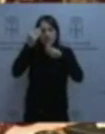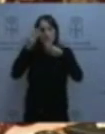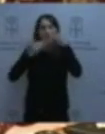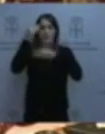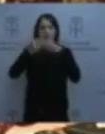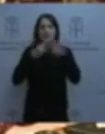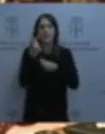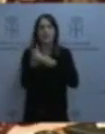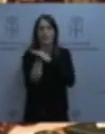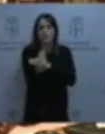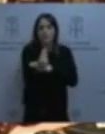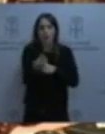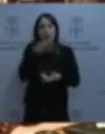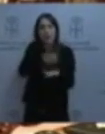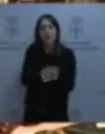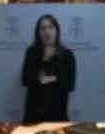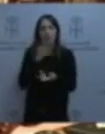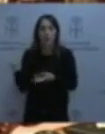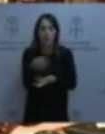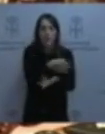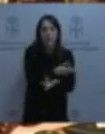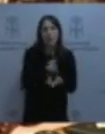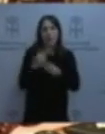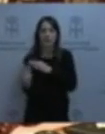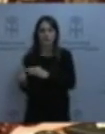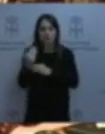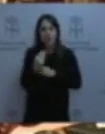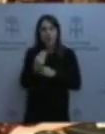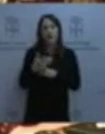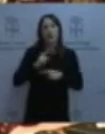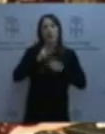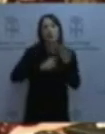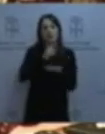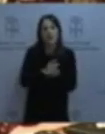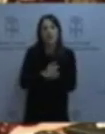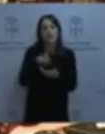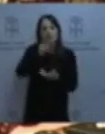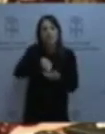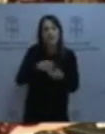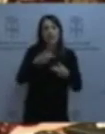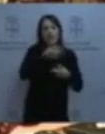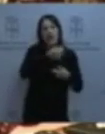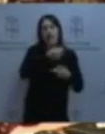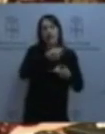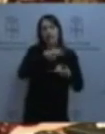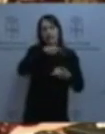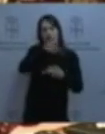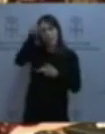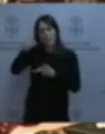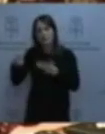refinanciarse el usar parte de la deuda subordinada que habían comercializado, hacer quitas a los ahorradores, convertir a los ahorradores en inversores a la